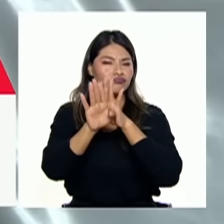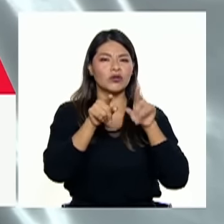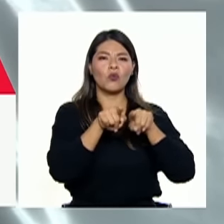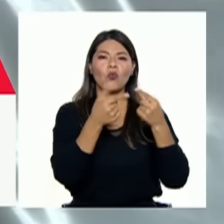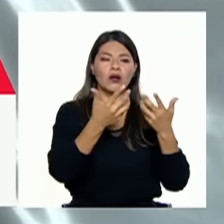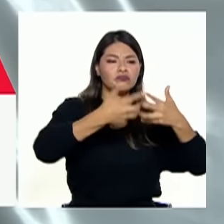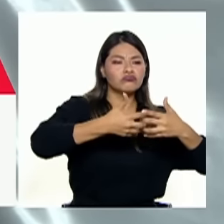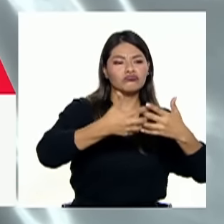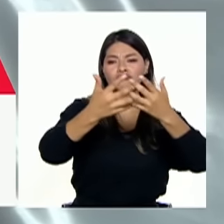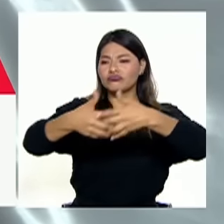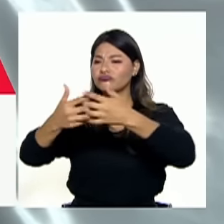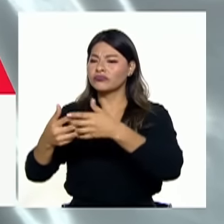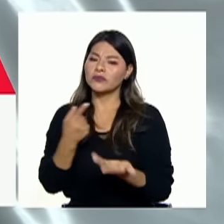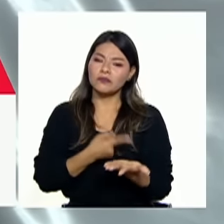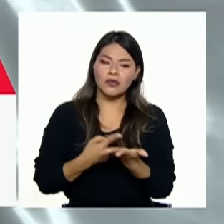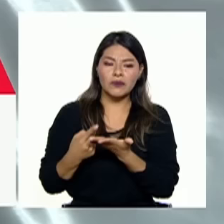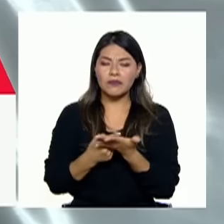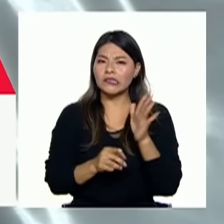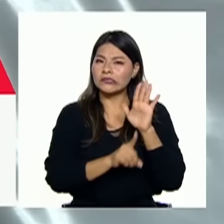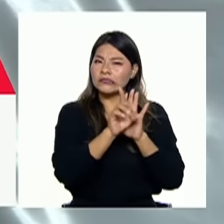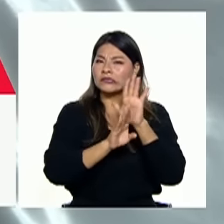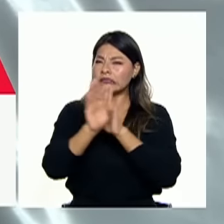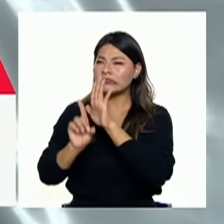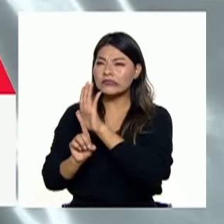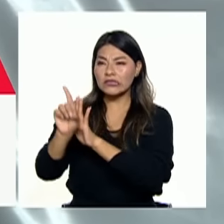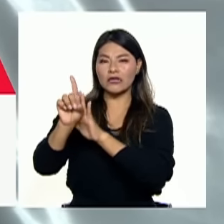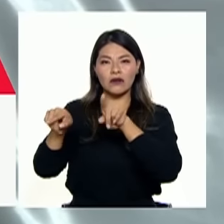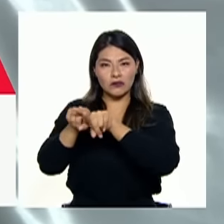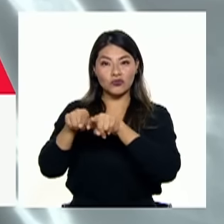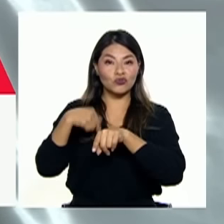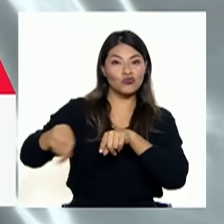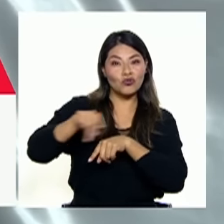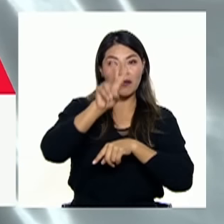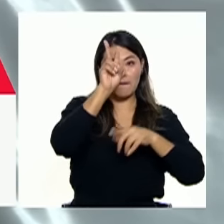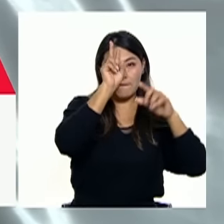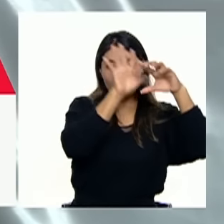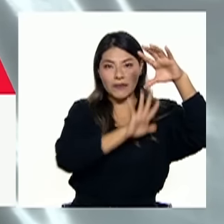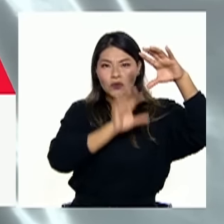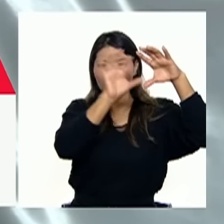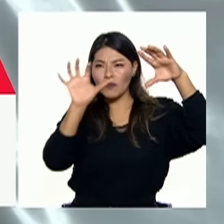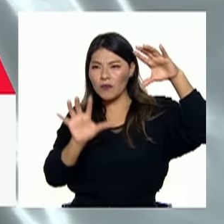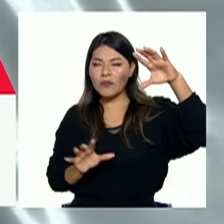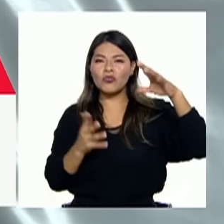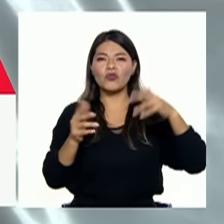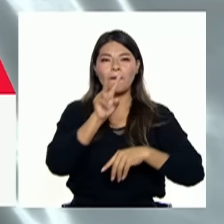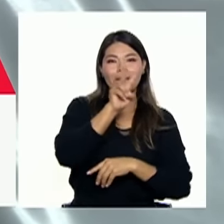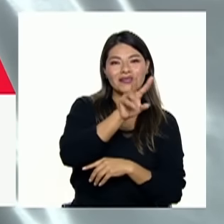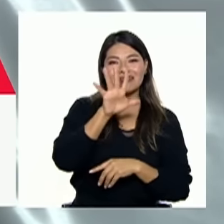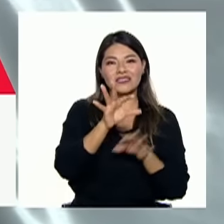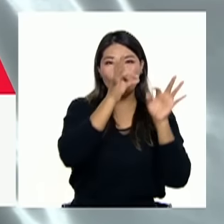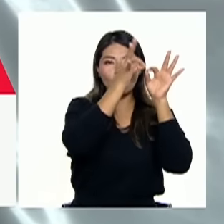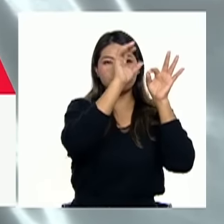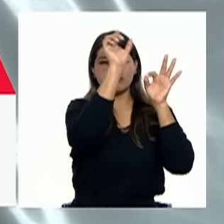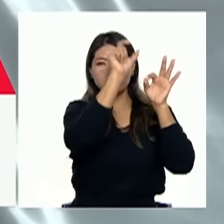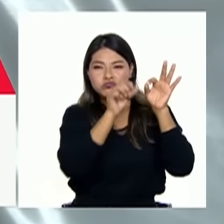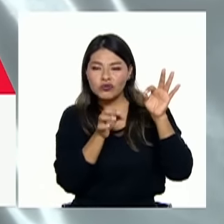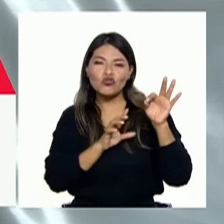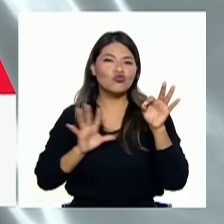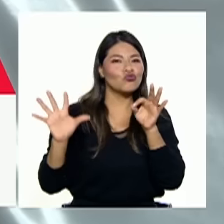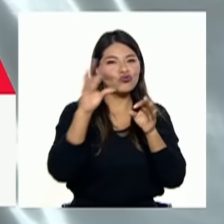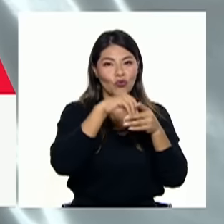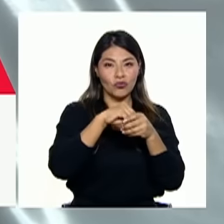de desarrollo regional concertado en las 25 regiones del país, siendo un instrumento clave para dirigir